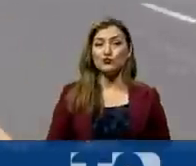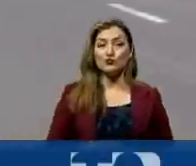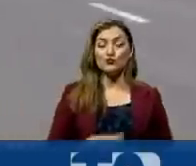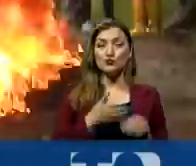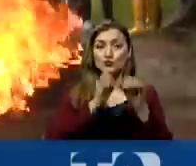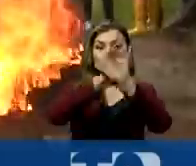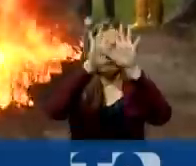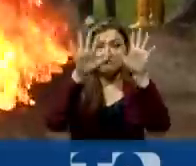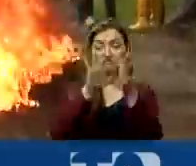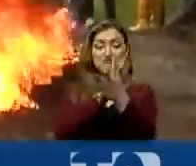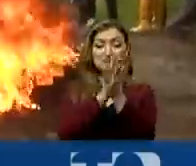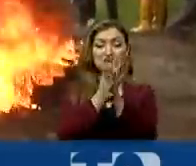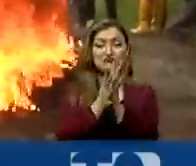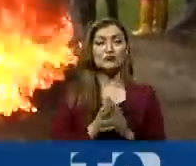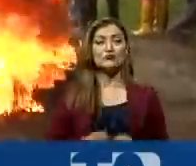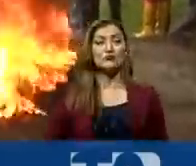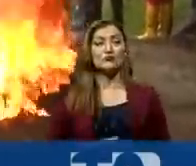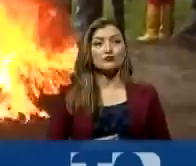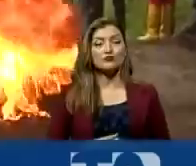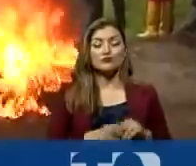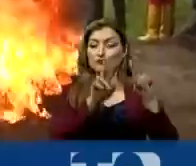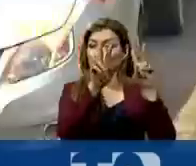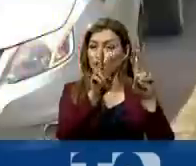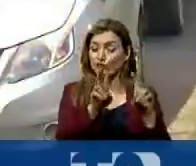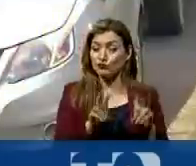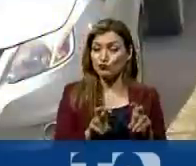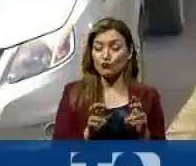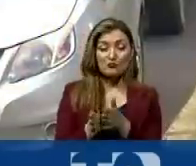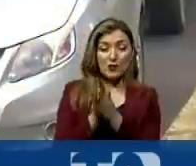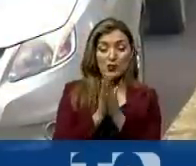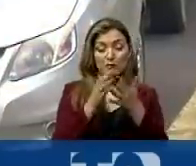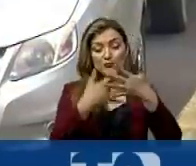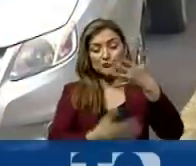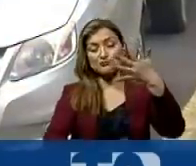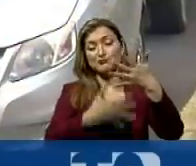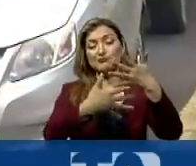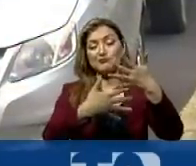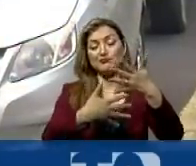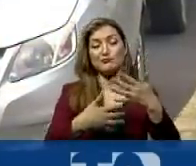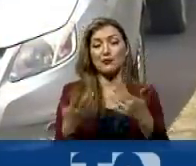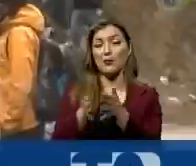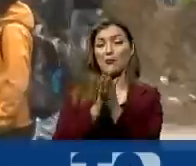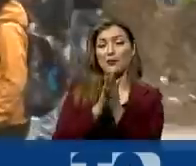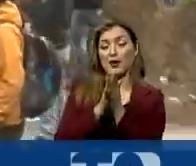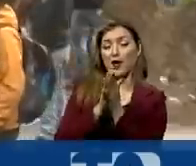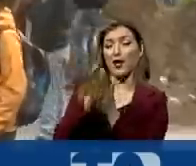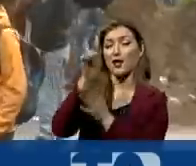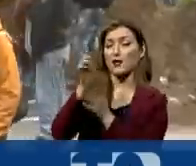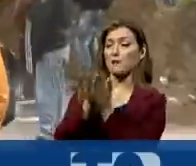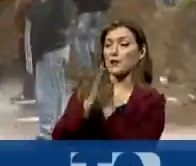cuando no hay objetivos claros y hay un sinnúmero de temas que se están pidiendo en este pliego de peticiones